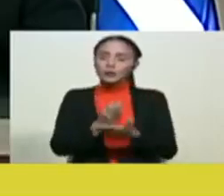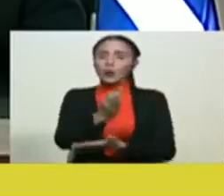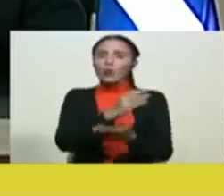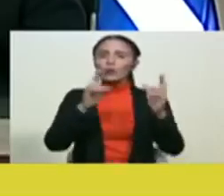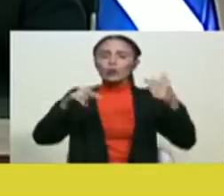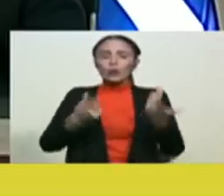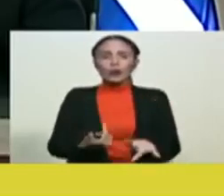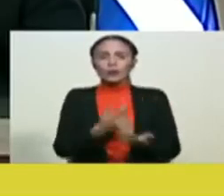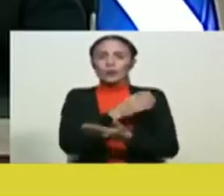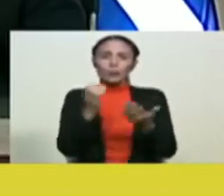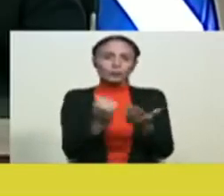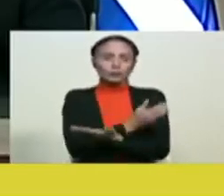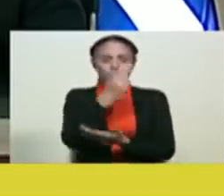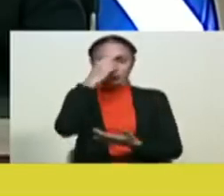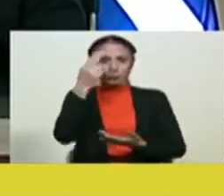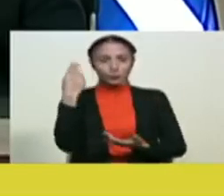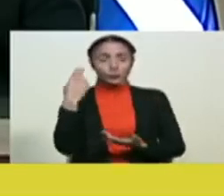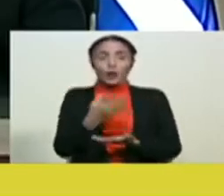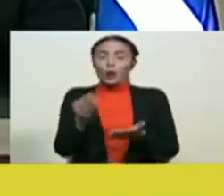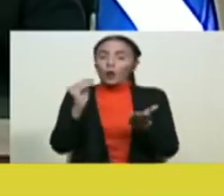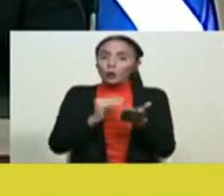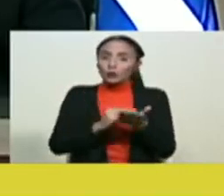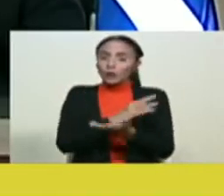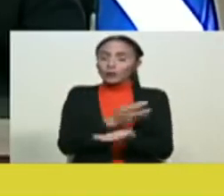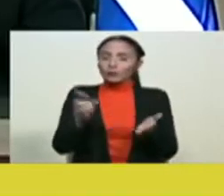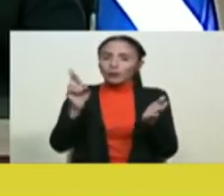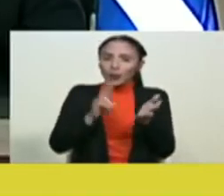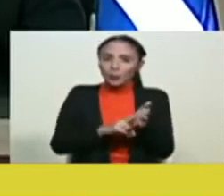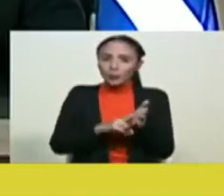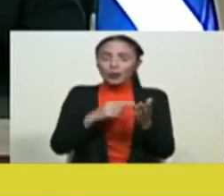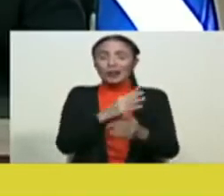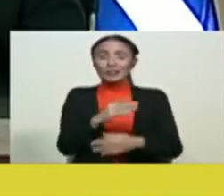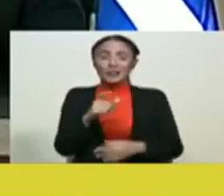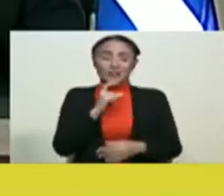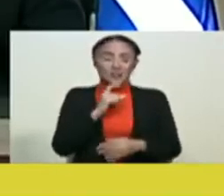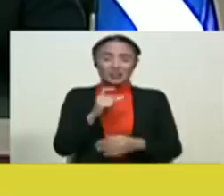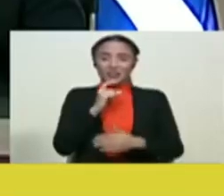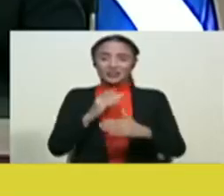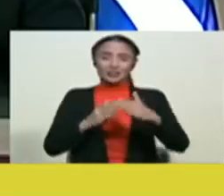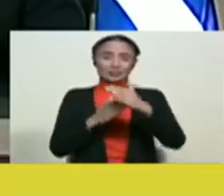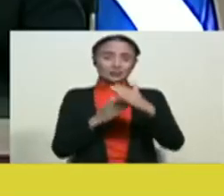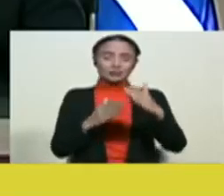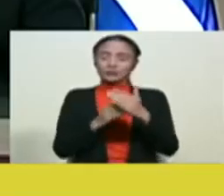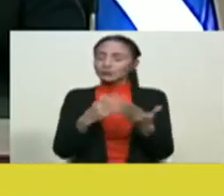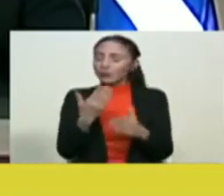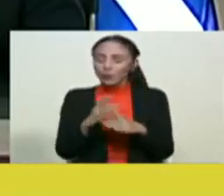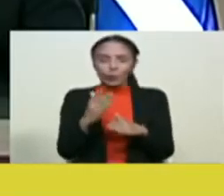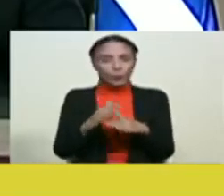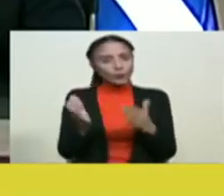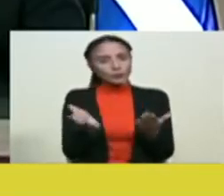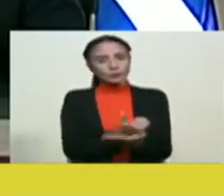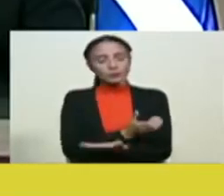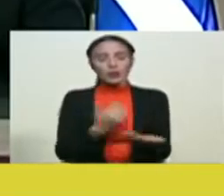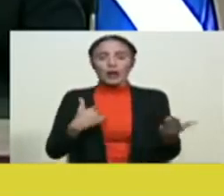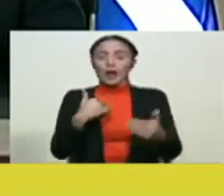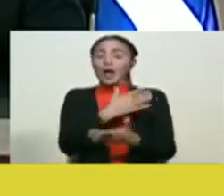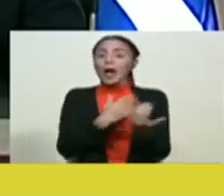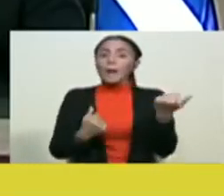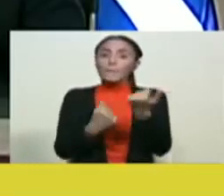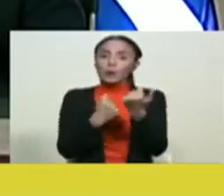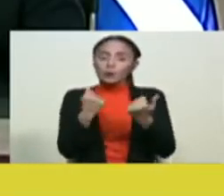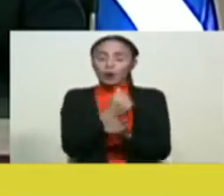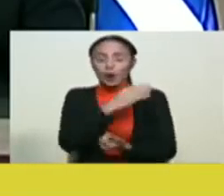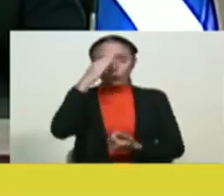te ratificó sin vacilaciones que por grandes que sean las dificultades y desafíos podrán contar con cuba'